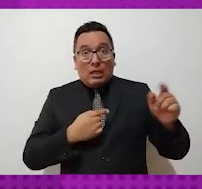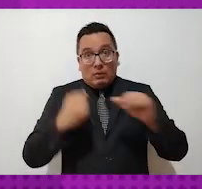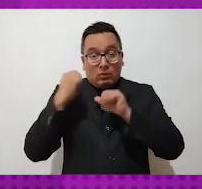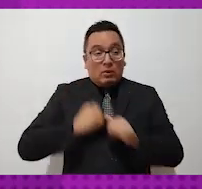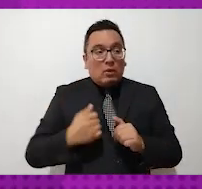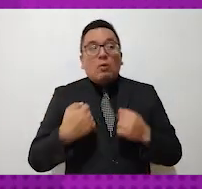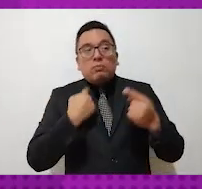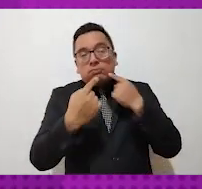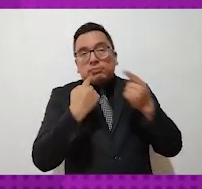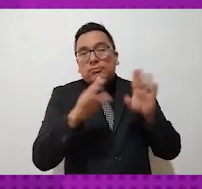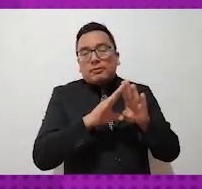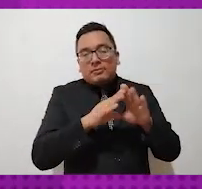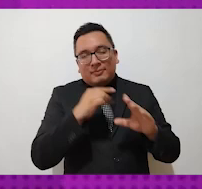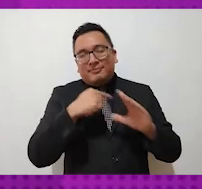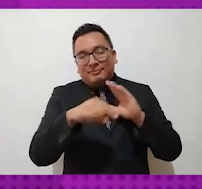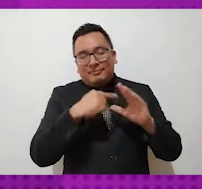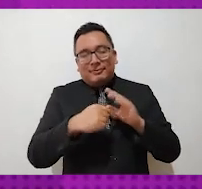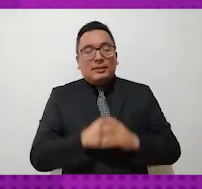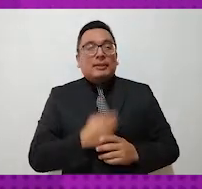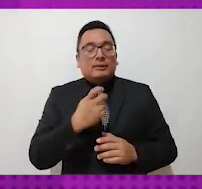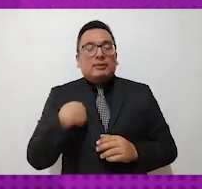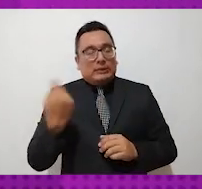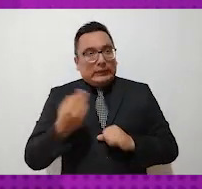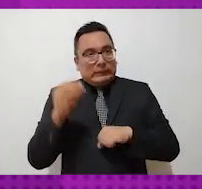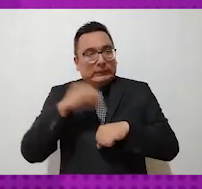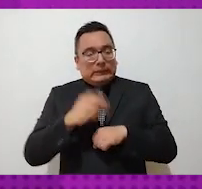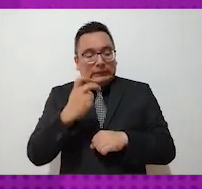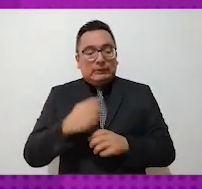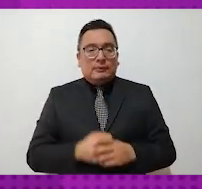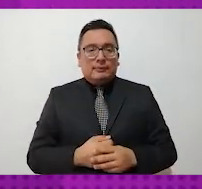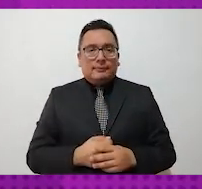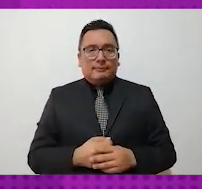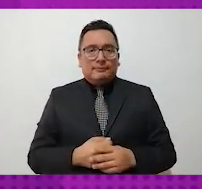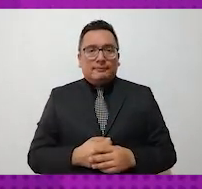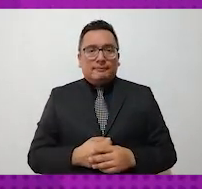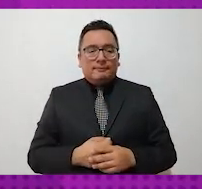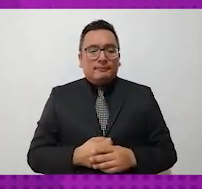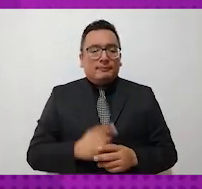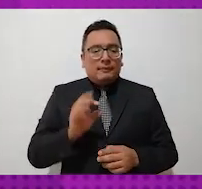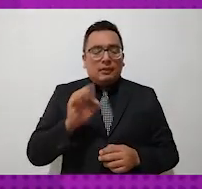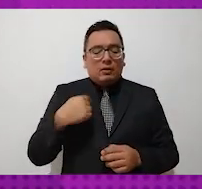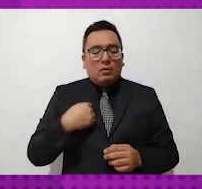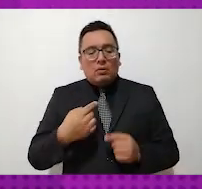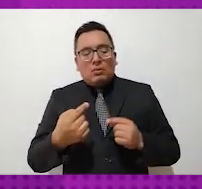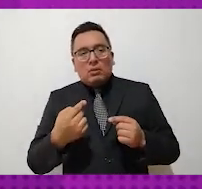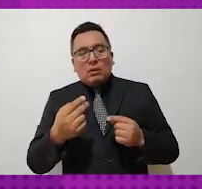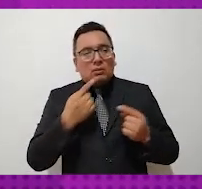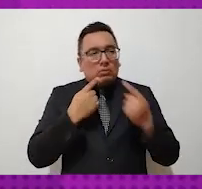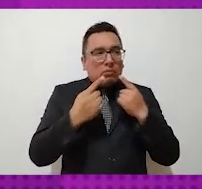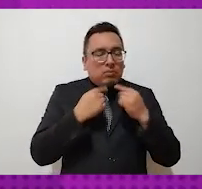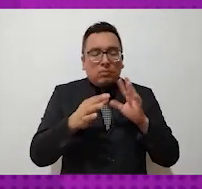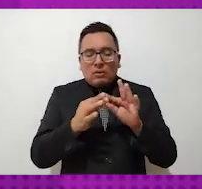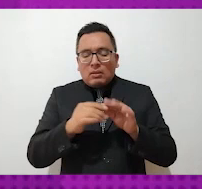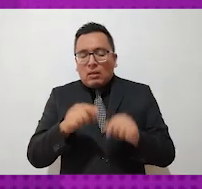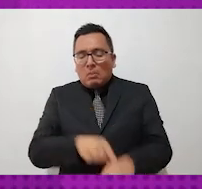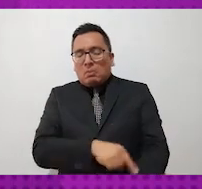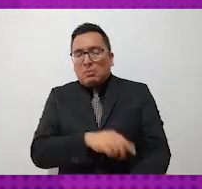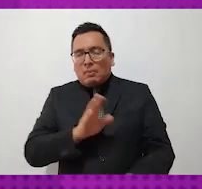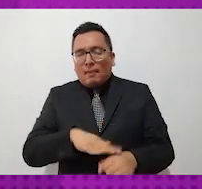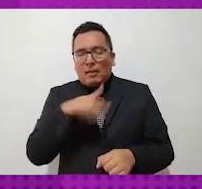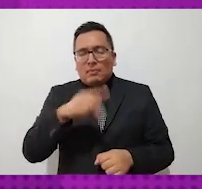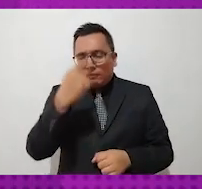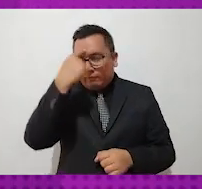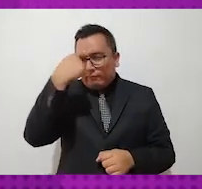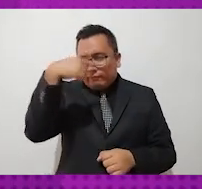denuncia. Entonces, ahí te pueden decir, bueno, puedes ahondar un poquito más en los hechos, pero realmente es